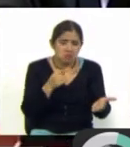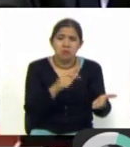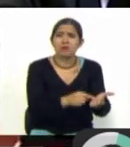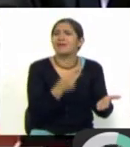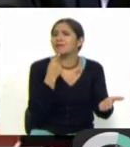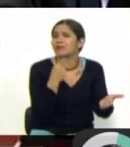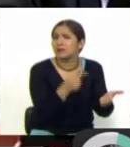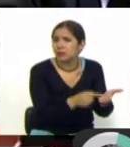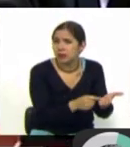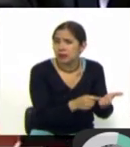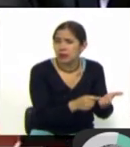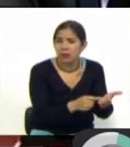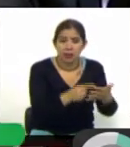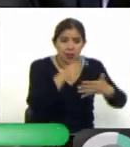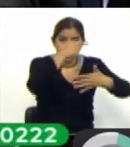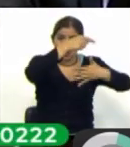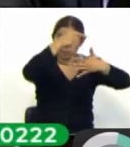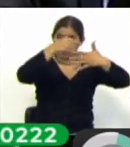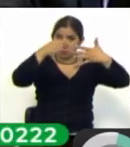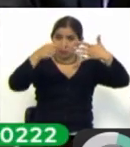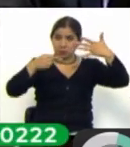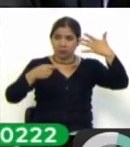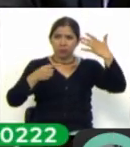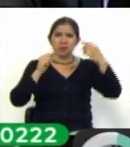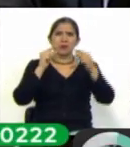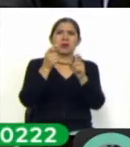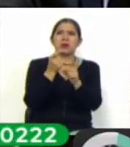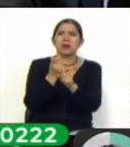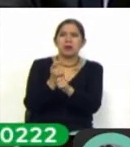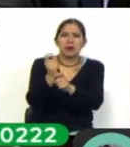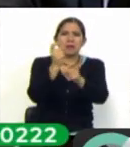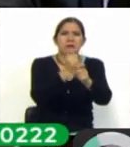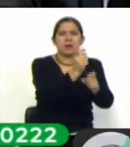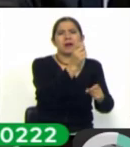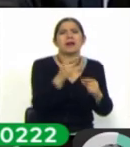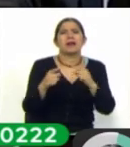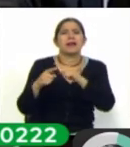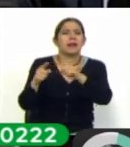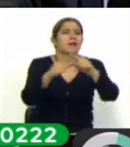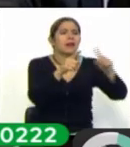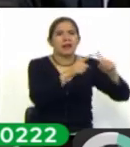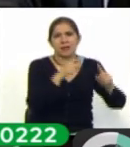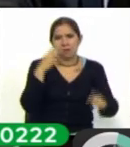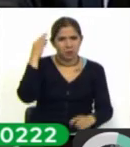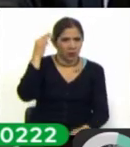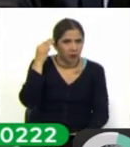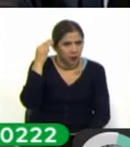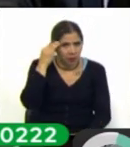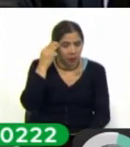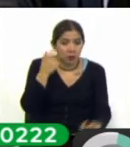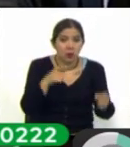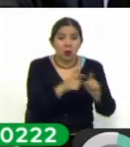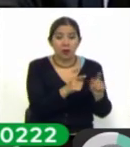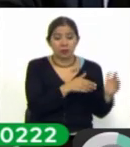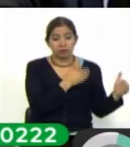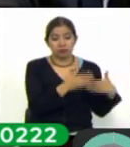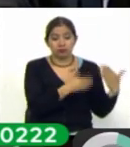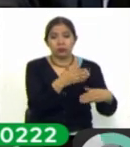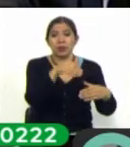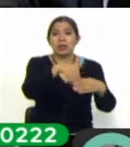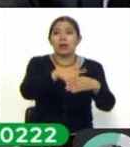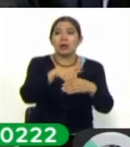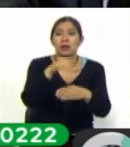constatar que varios de estos principios han sido vulnerados por distintas causas a lo largo del proceso electoral